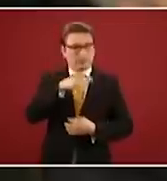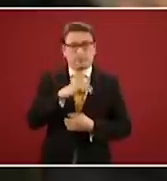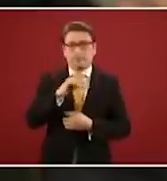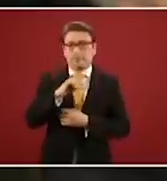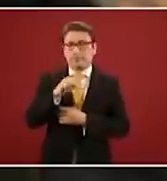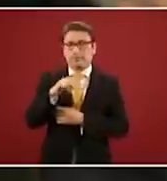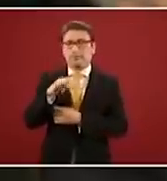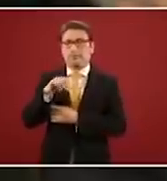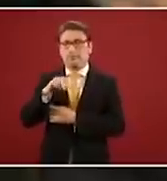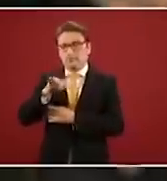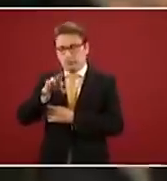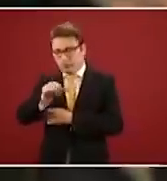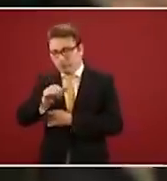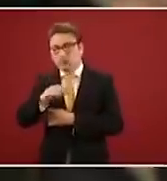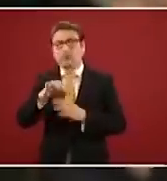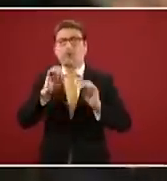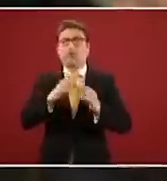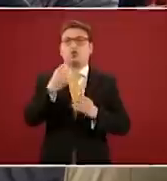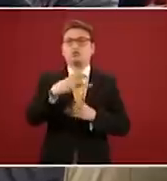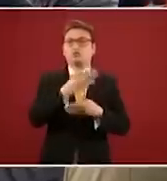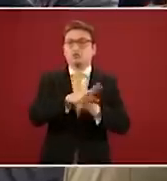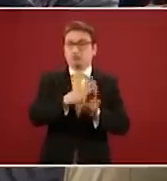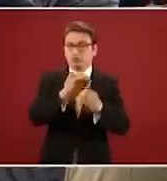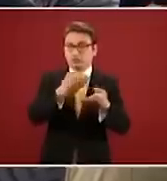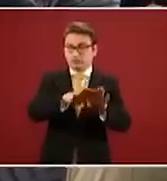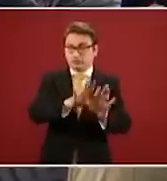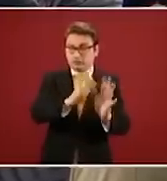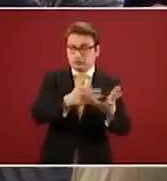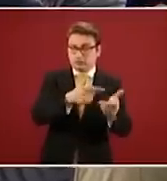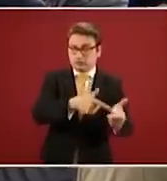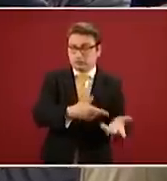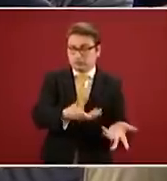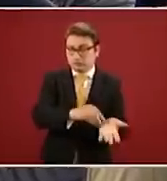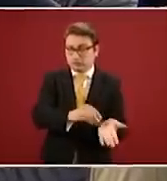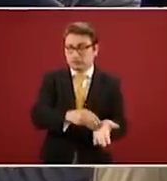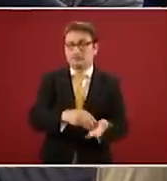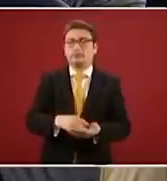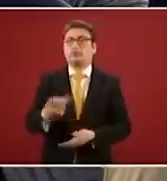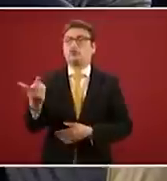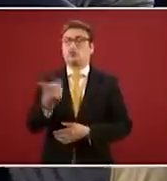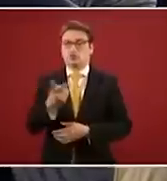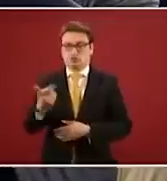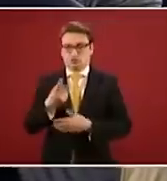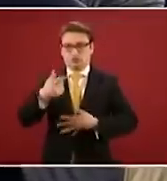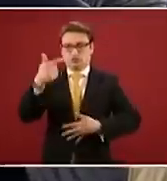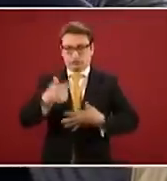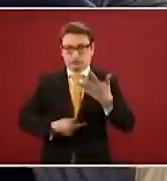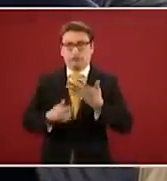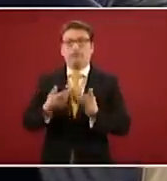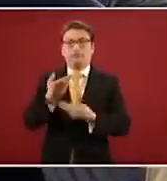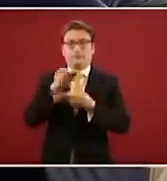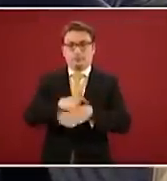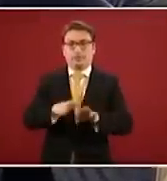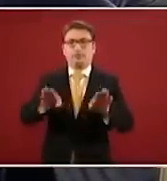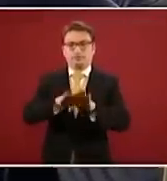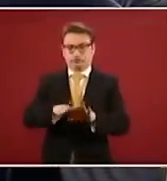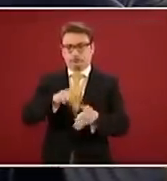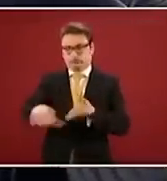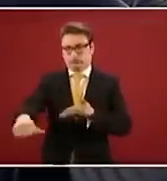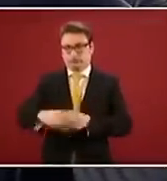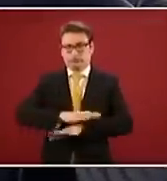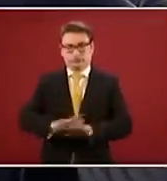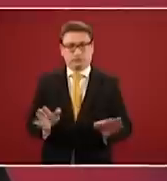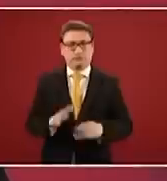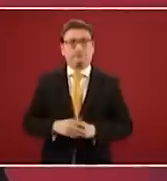siguen congeladas o ya están descongeladas. Los dos se encuentran en la lista de personas bloqueadas. Esto implica